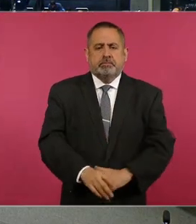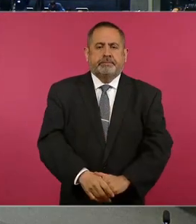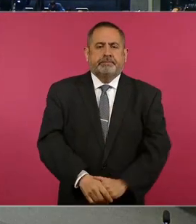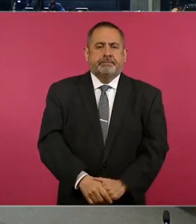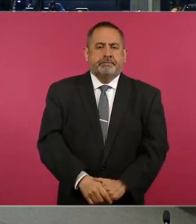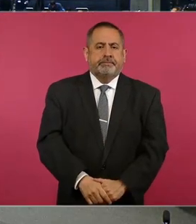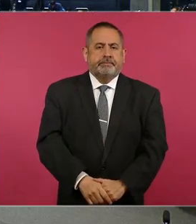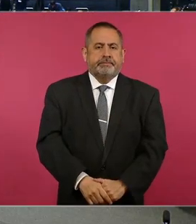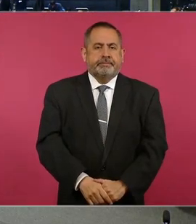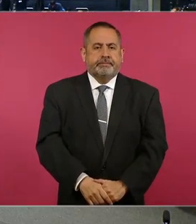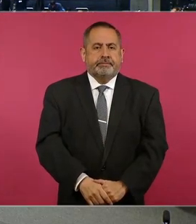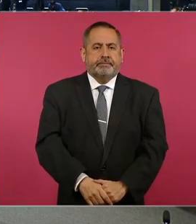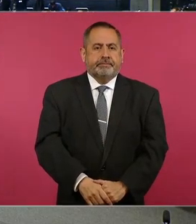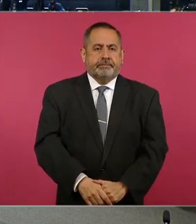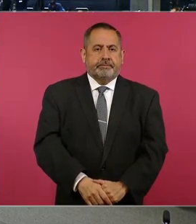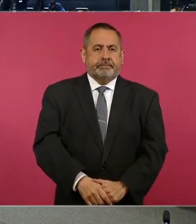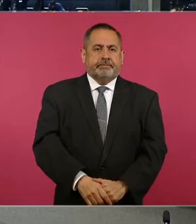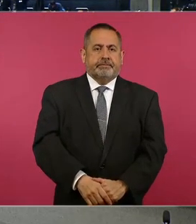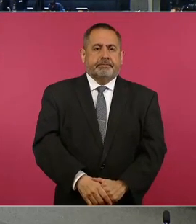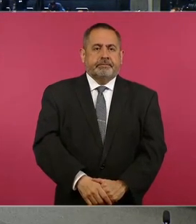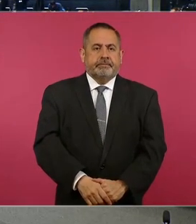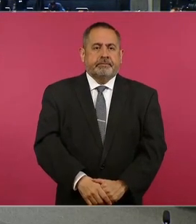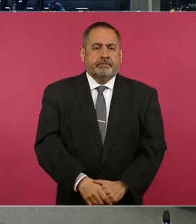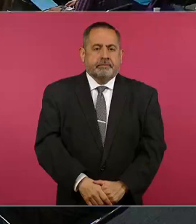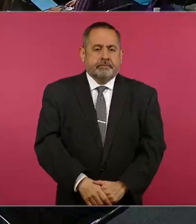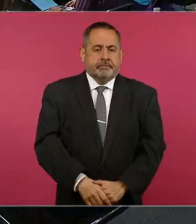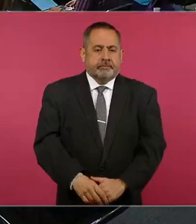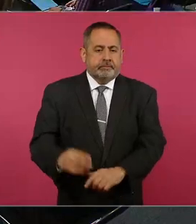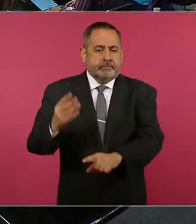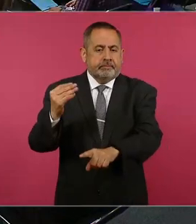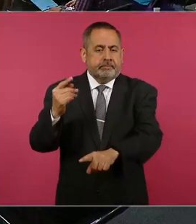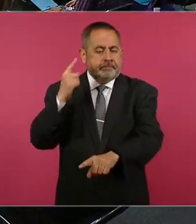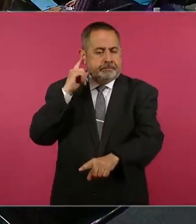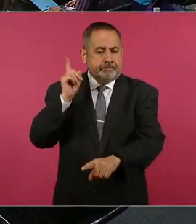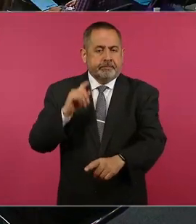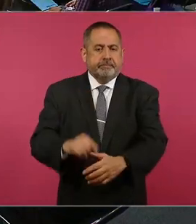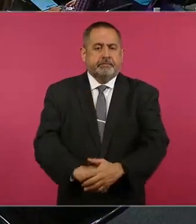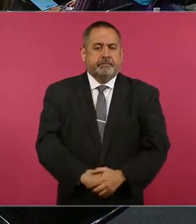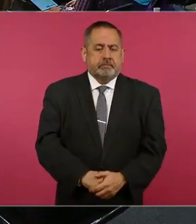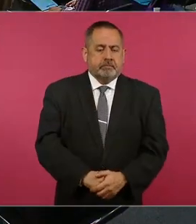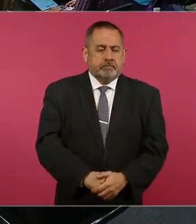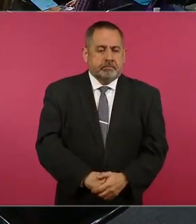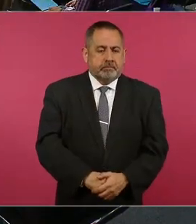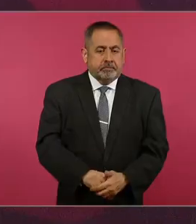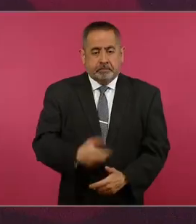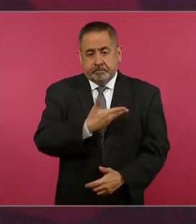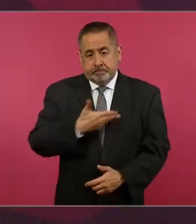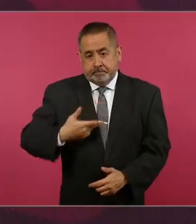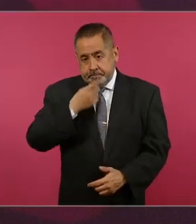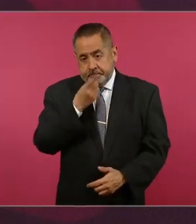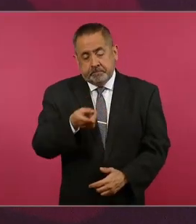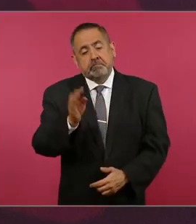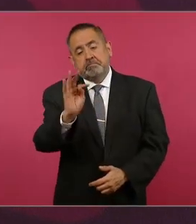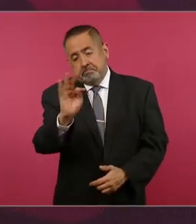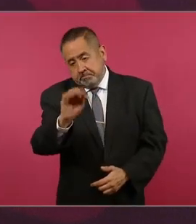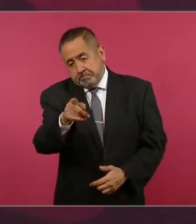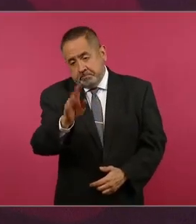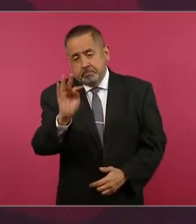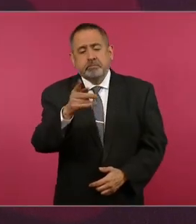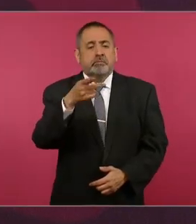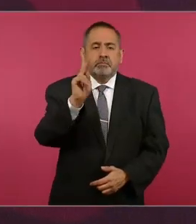declarar residente las personas que fueron privadas de su libertad sería una razón podría ser podría ser pero sí son